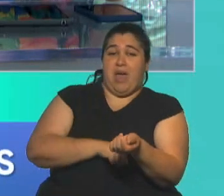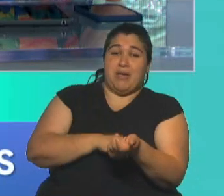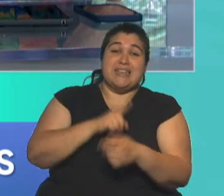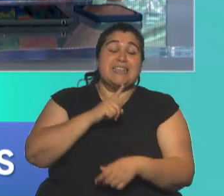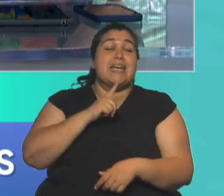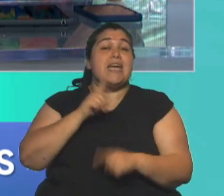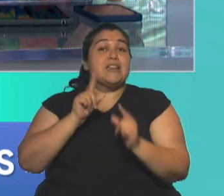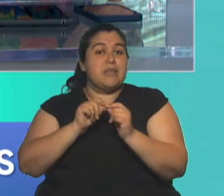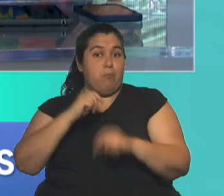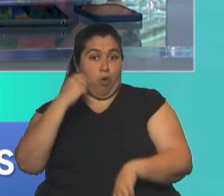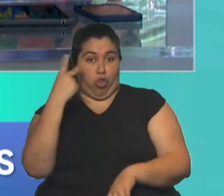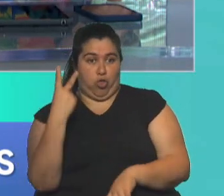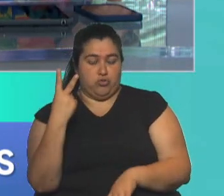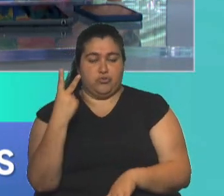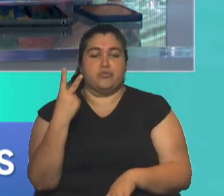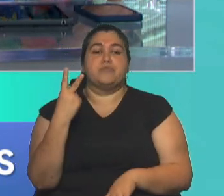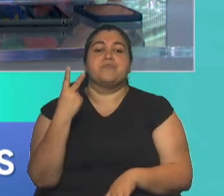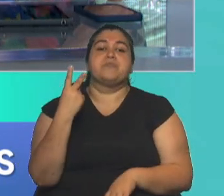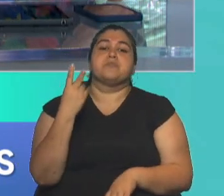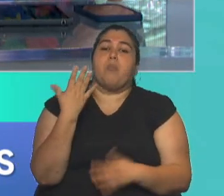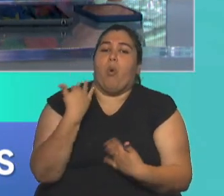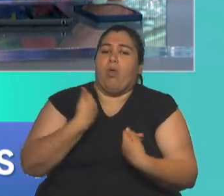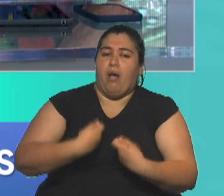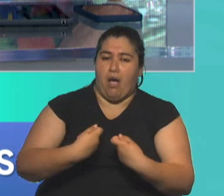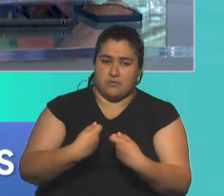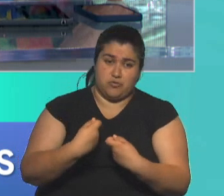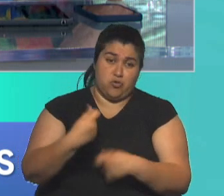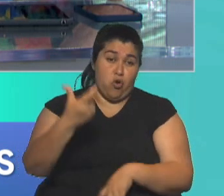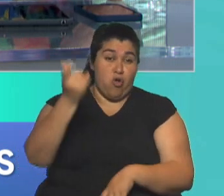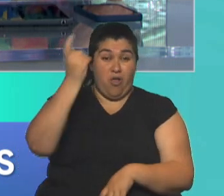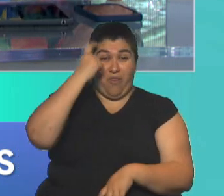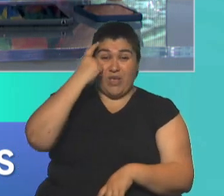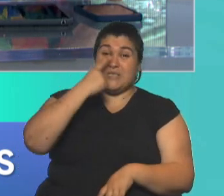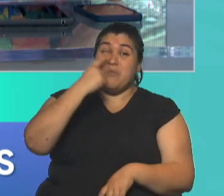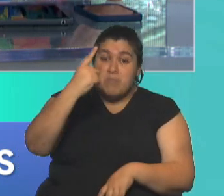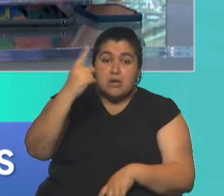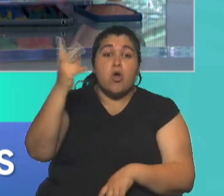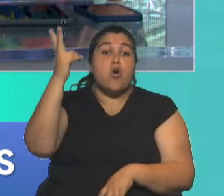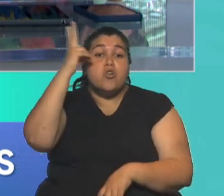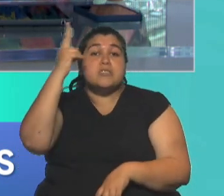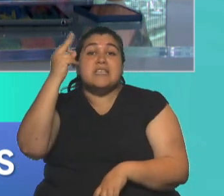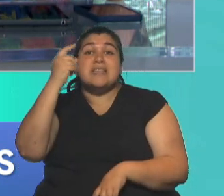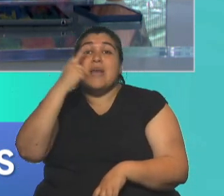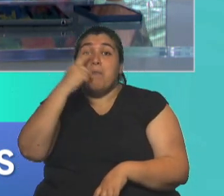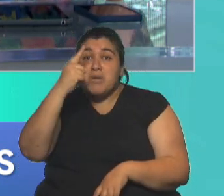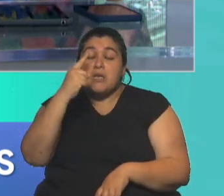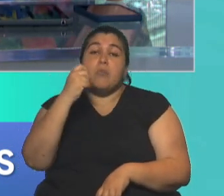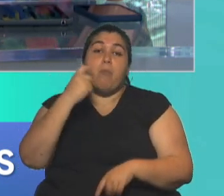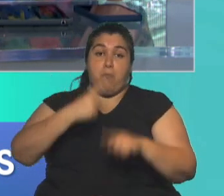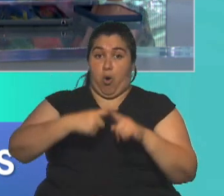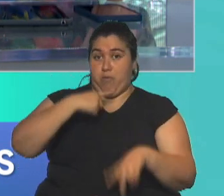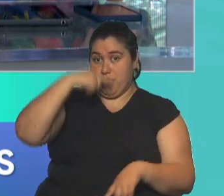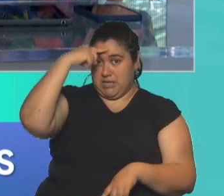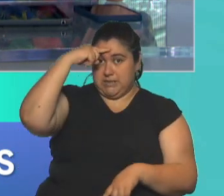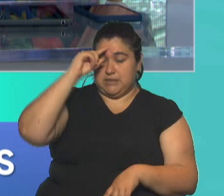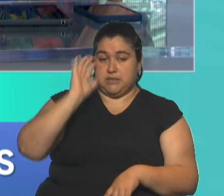y el 95% de los casos, puede salir desde 10.000 a 80.000 pesos por mes. Y hablamos de